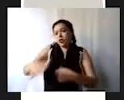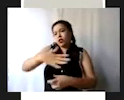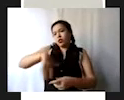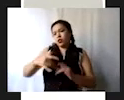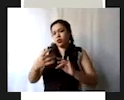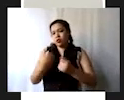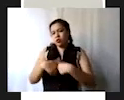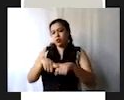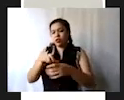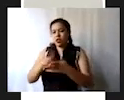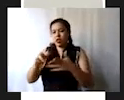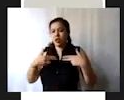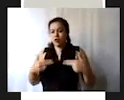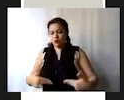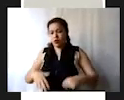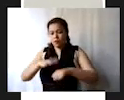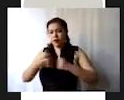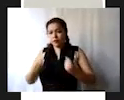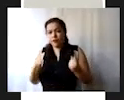los derechos humanos, y también